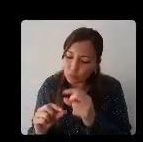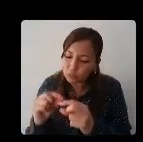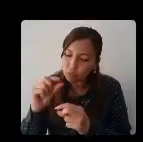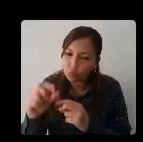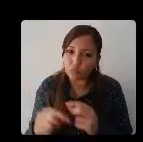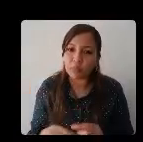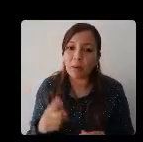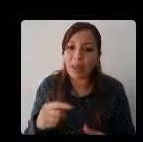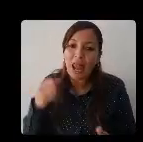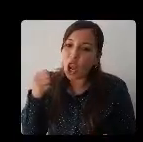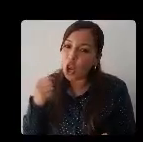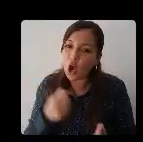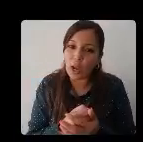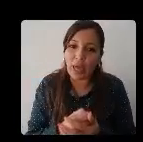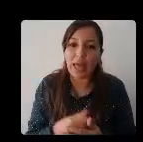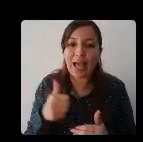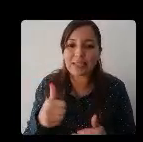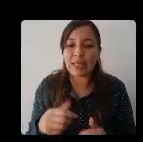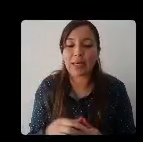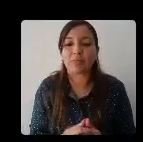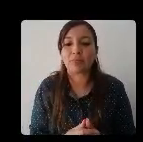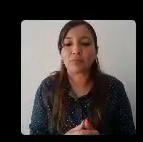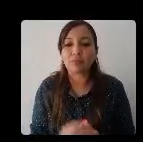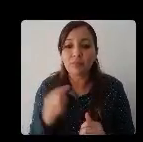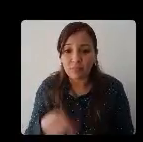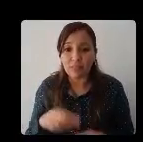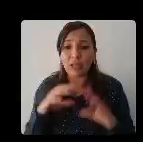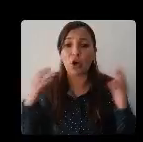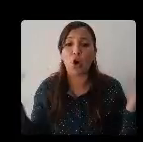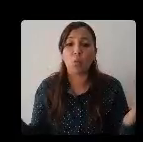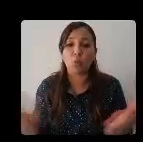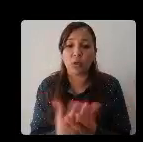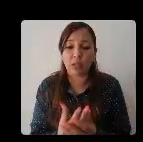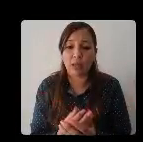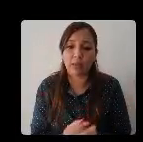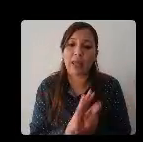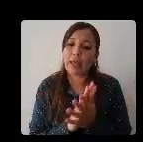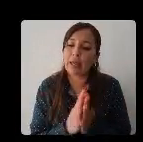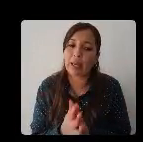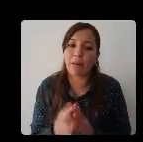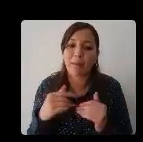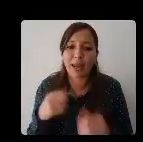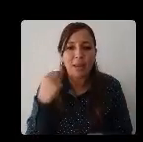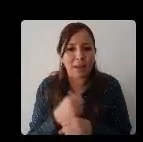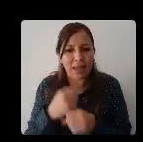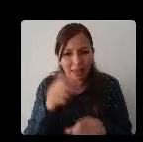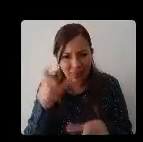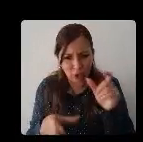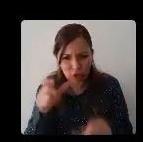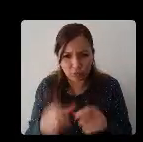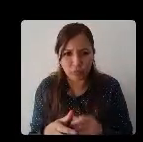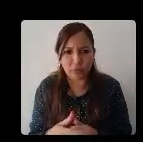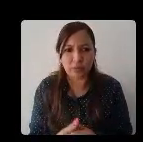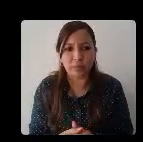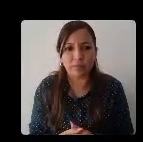escucho realmente esa que sale del corazón, ¿no? Y esa calidez humana, ese